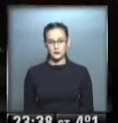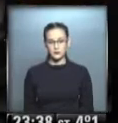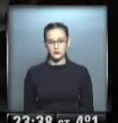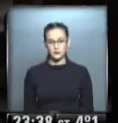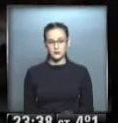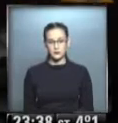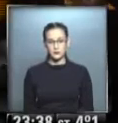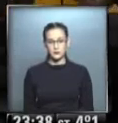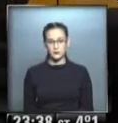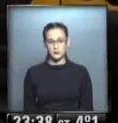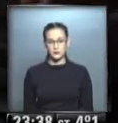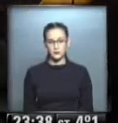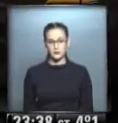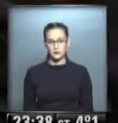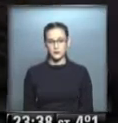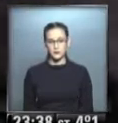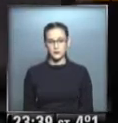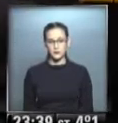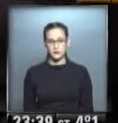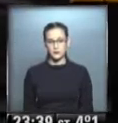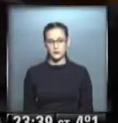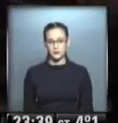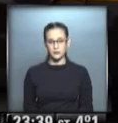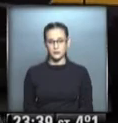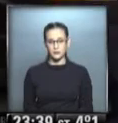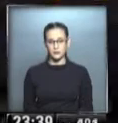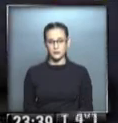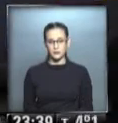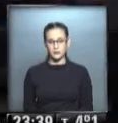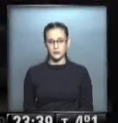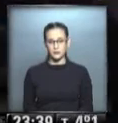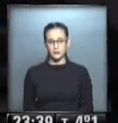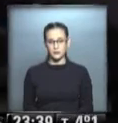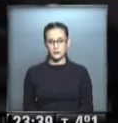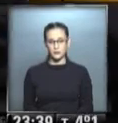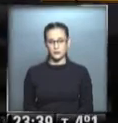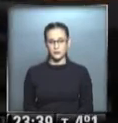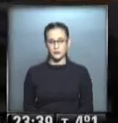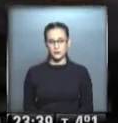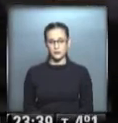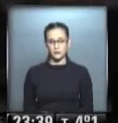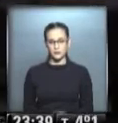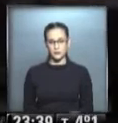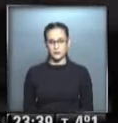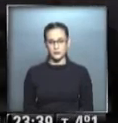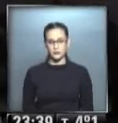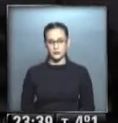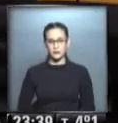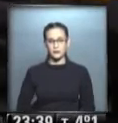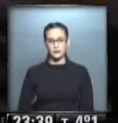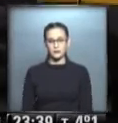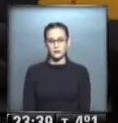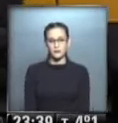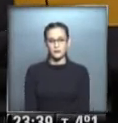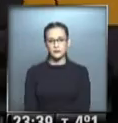cárcel, voy a volver a la cárcel porque no me voy a convertir en un delincuente. Yo quiero que esto se cierre y que las víctimas